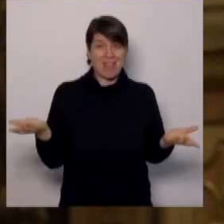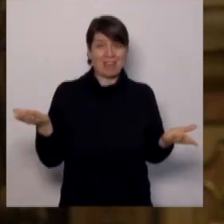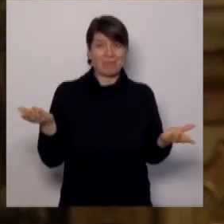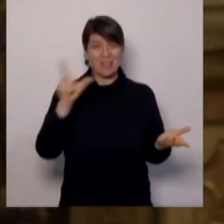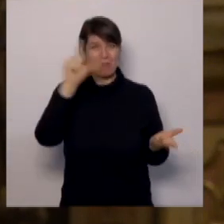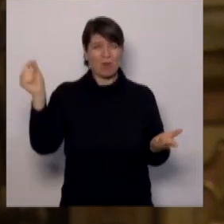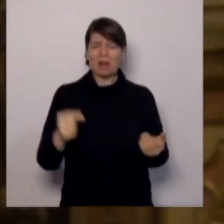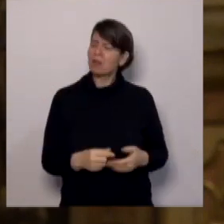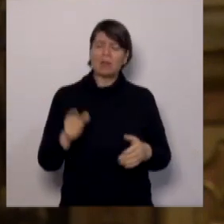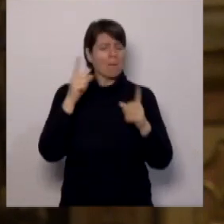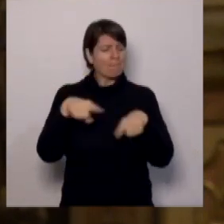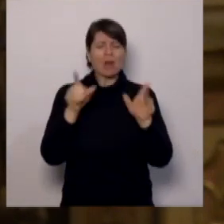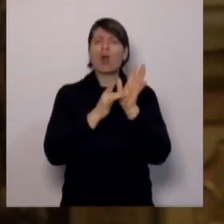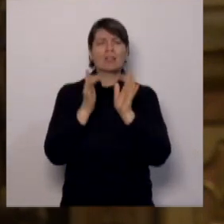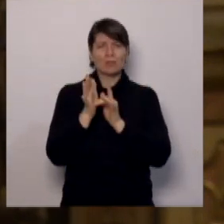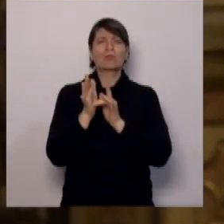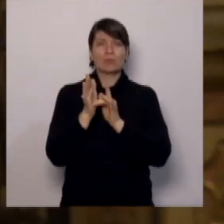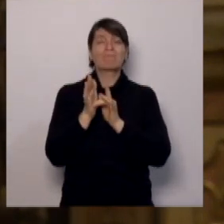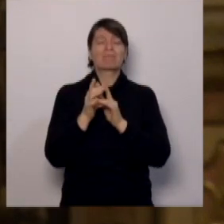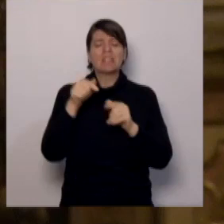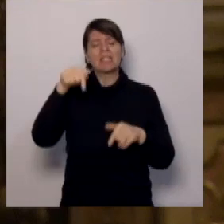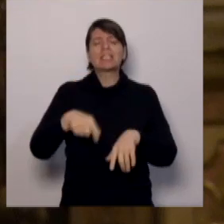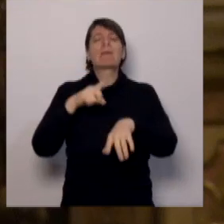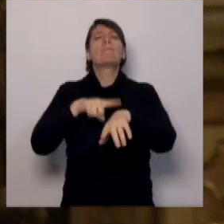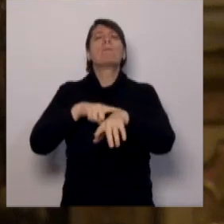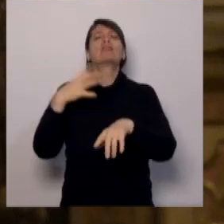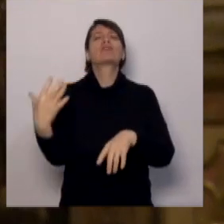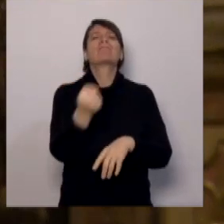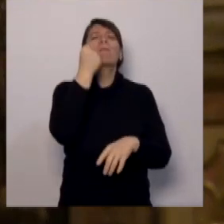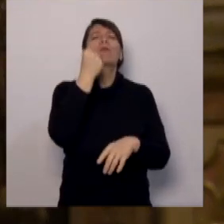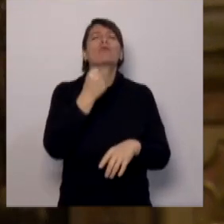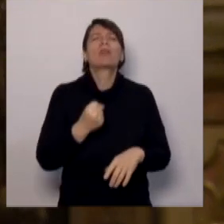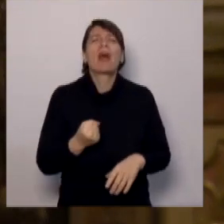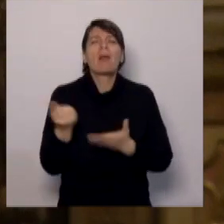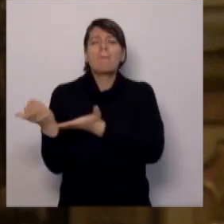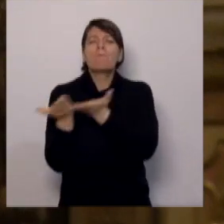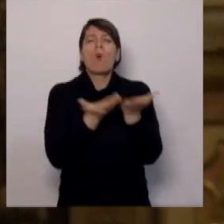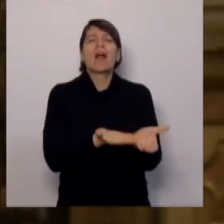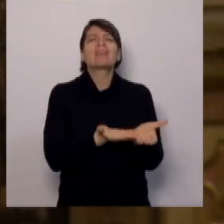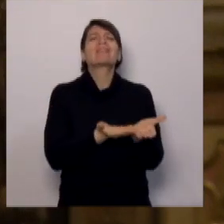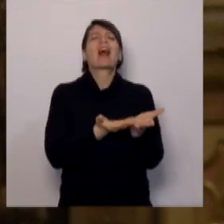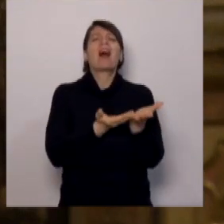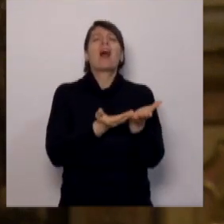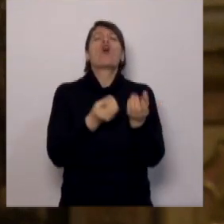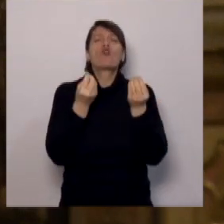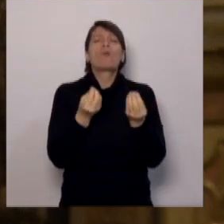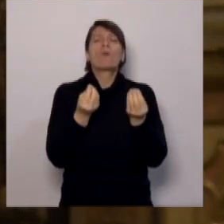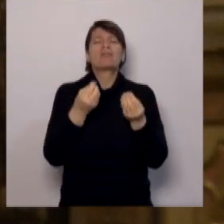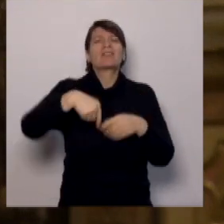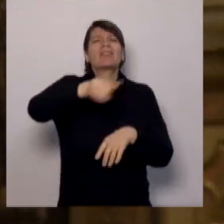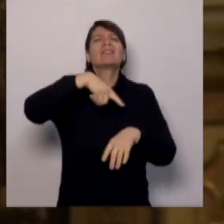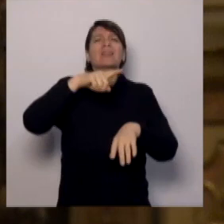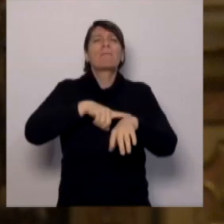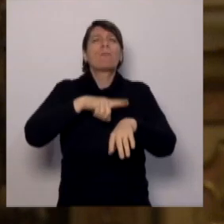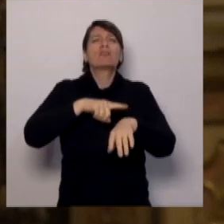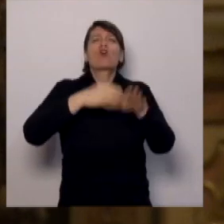que se vayan a comprar comida y se fueran. Pero Jesús aprovecha y entonces muestra cómo va a ser, cómo es ya